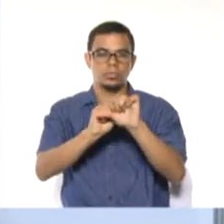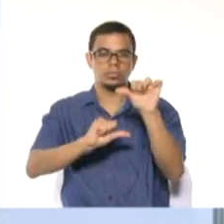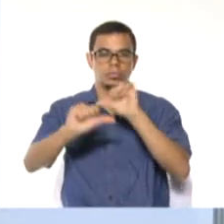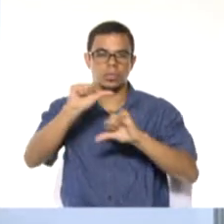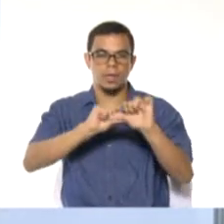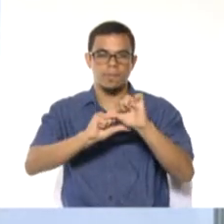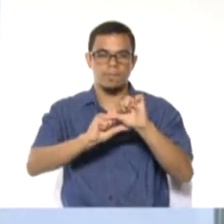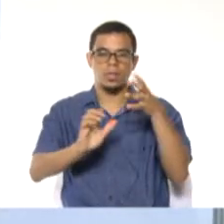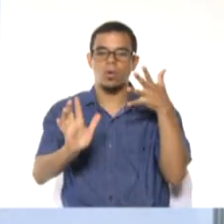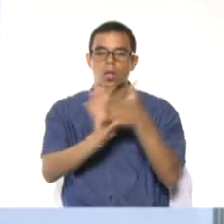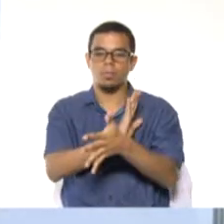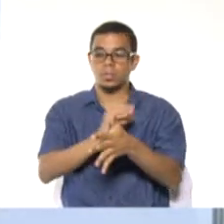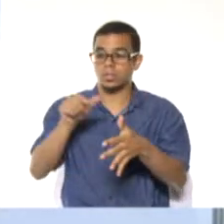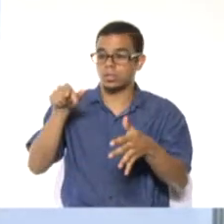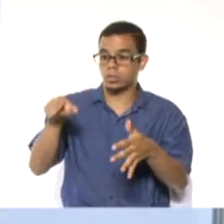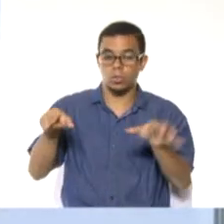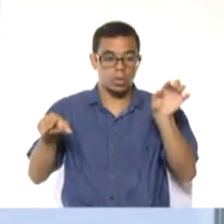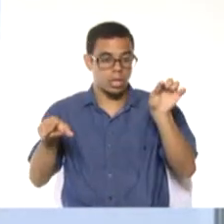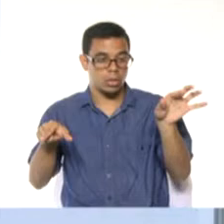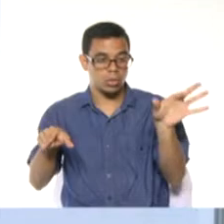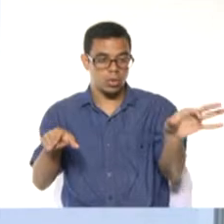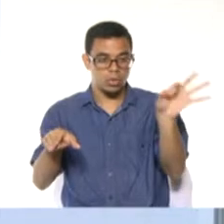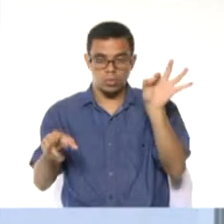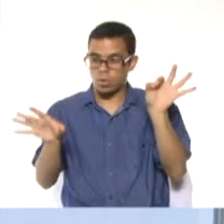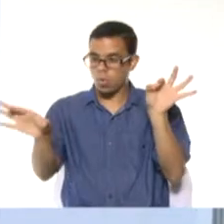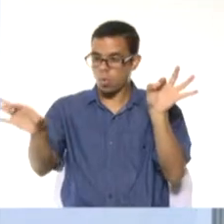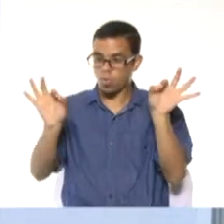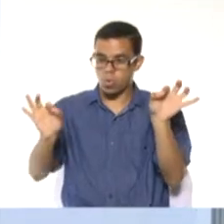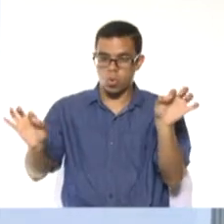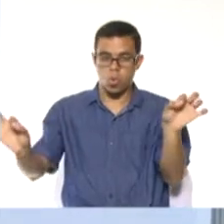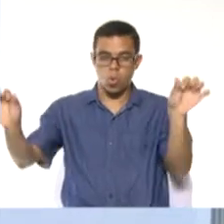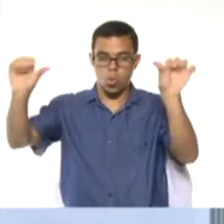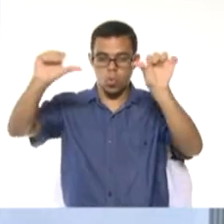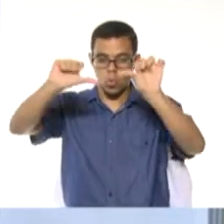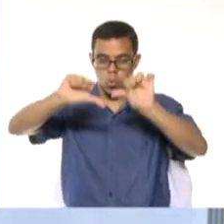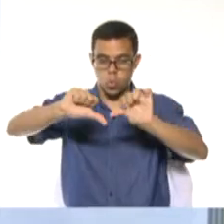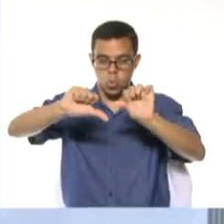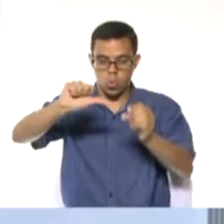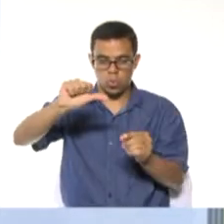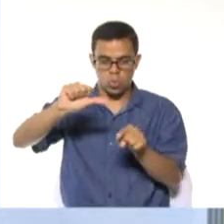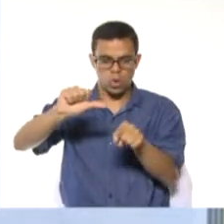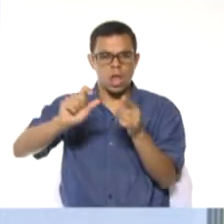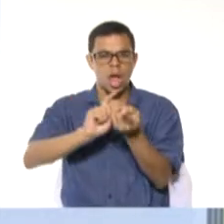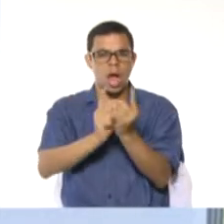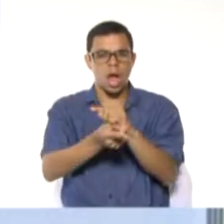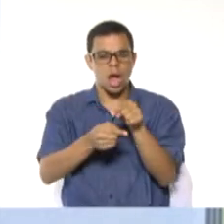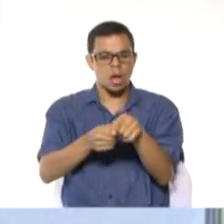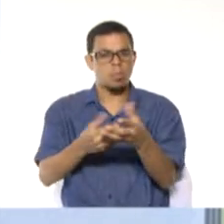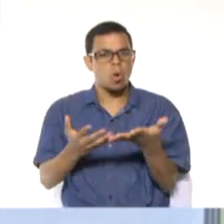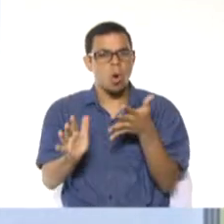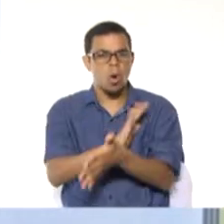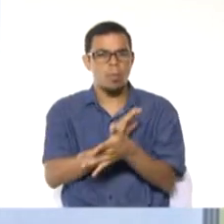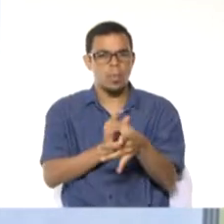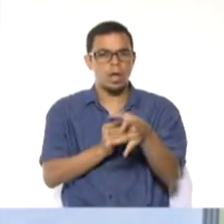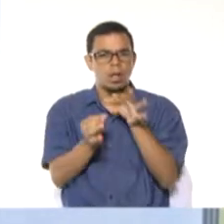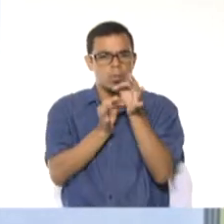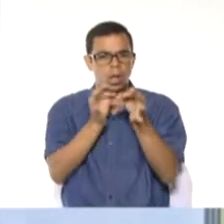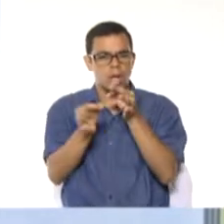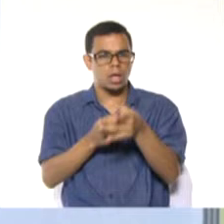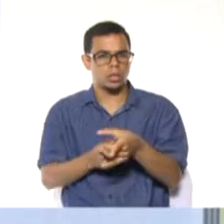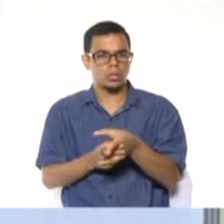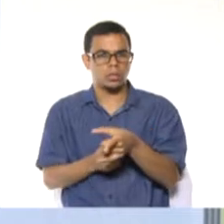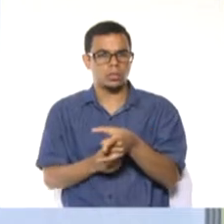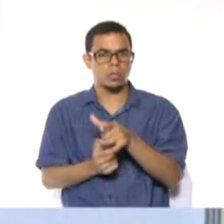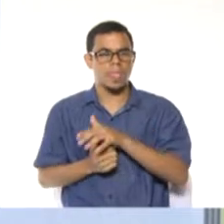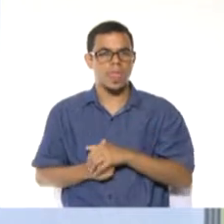reacción química, pero a través de letras y números por los cuales voy a determinar o me va a